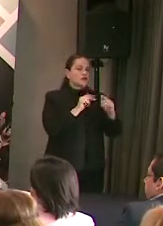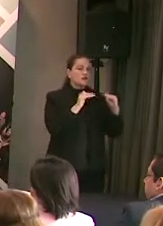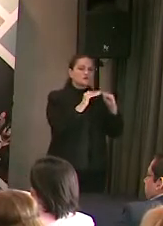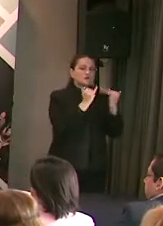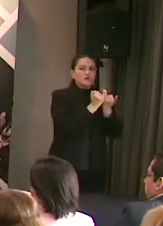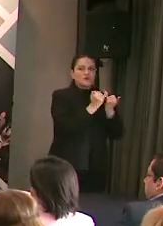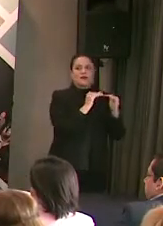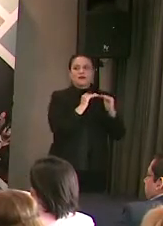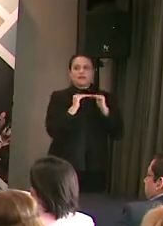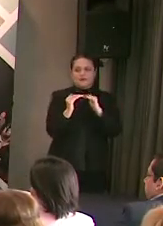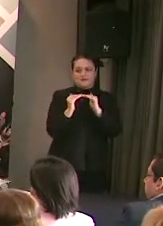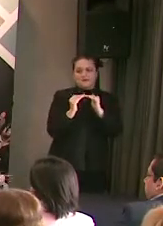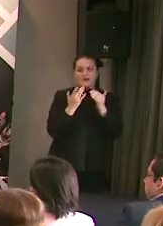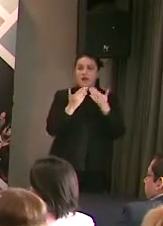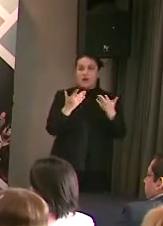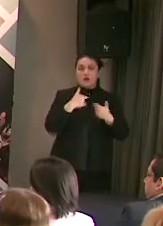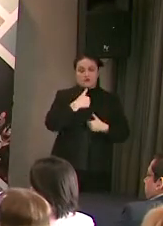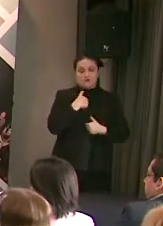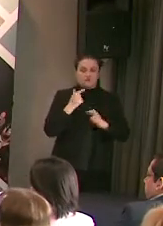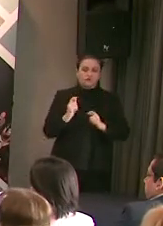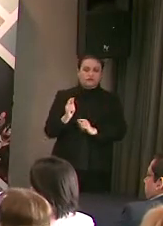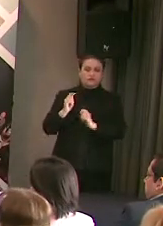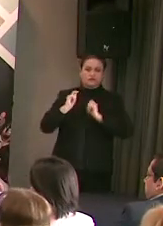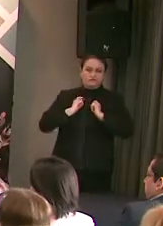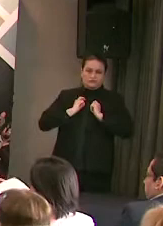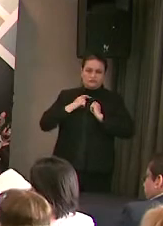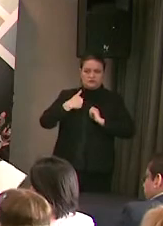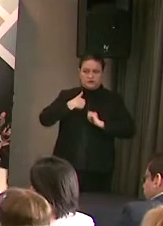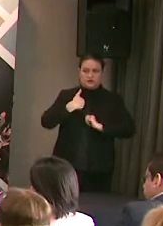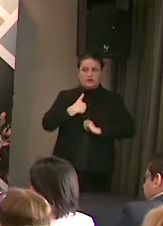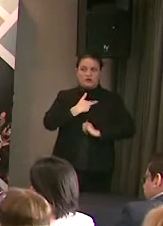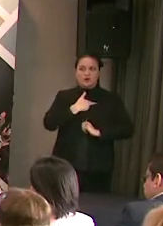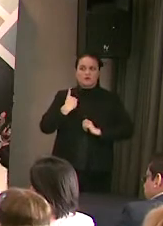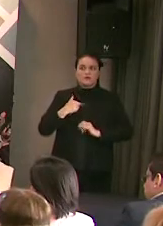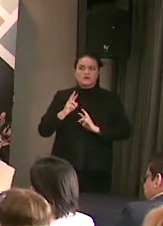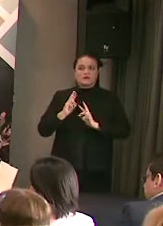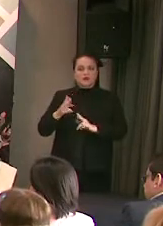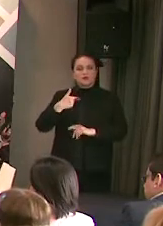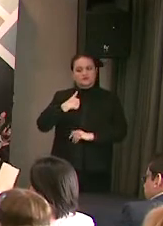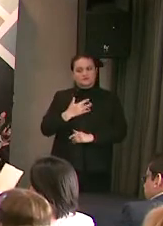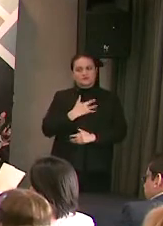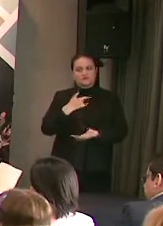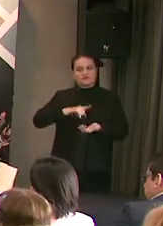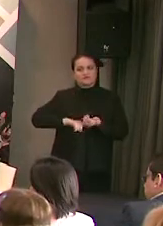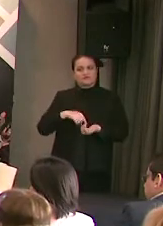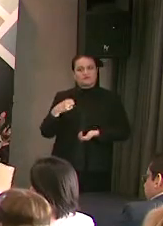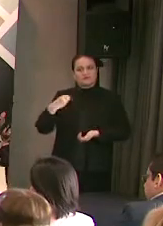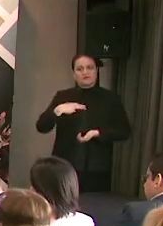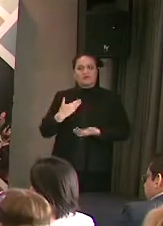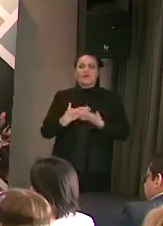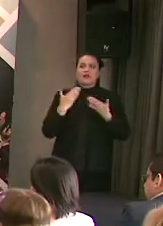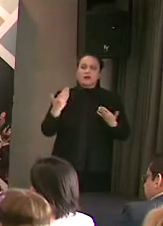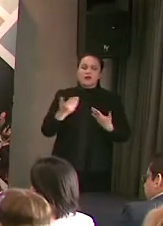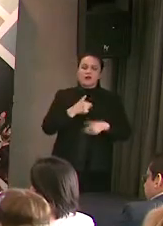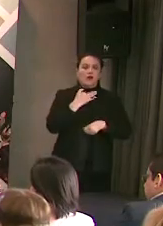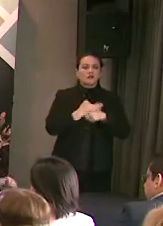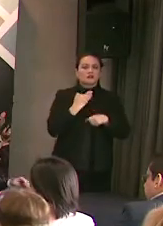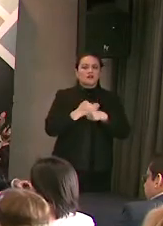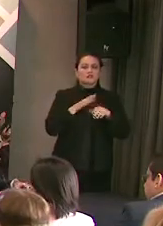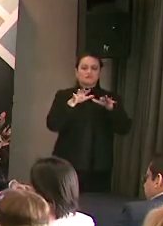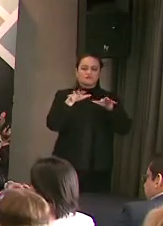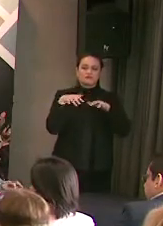tengo la encomienda y la representación y el honor de, en este